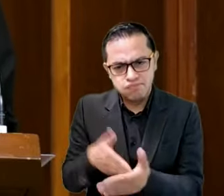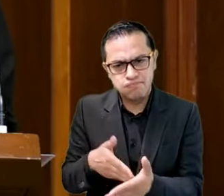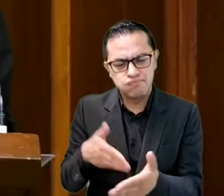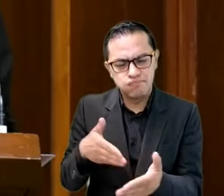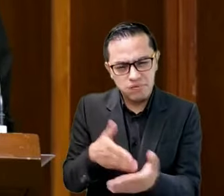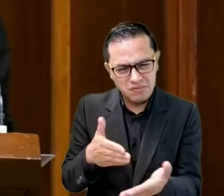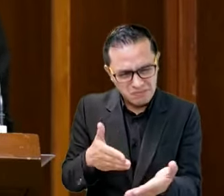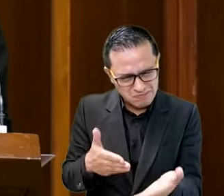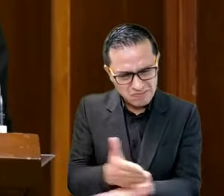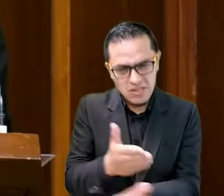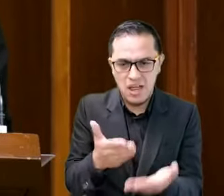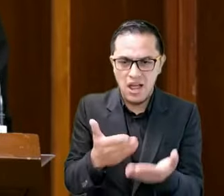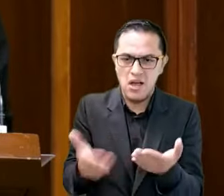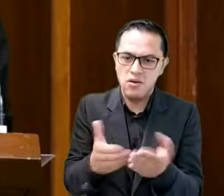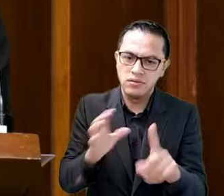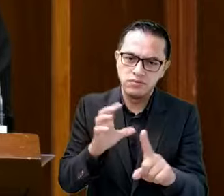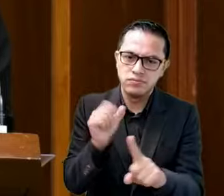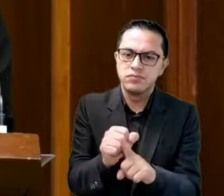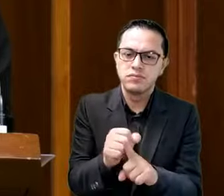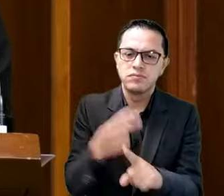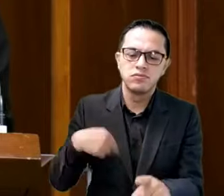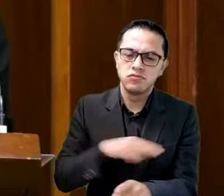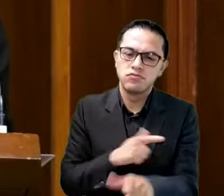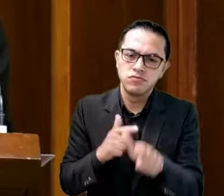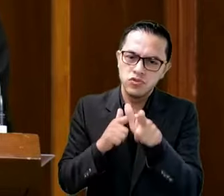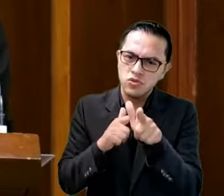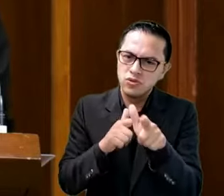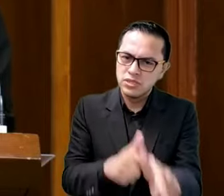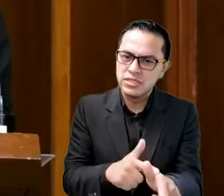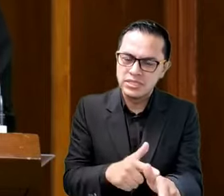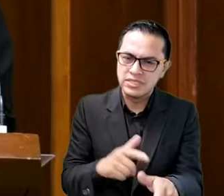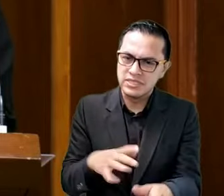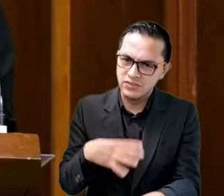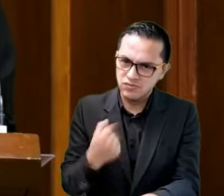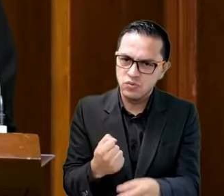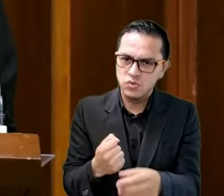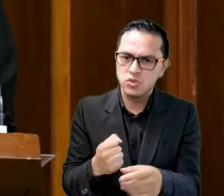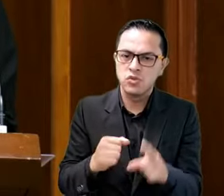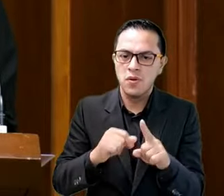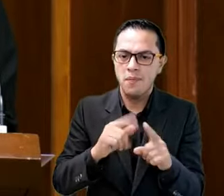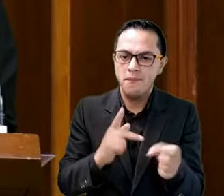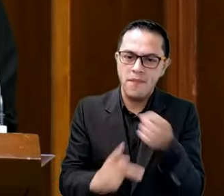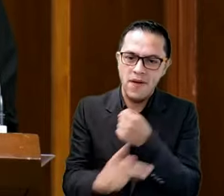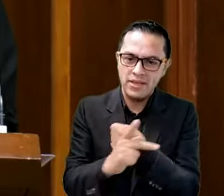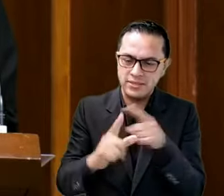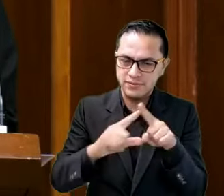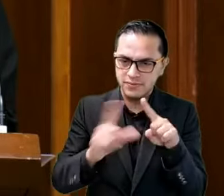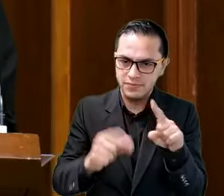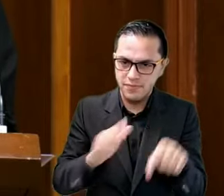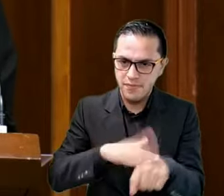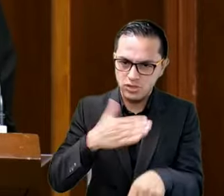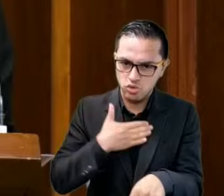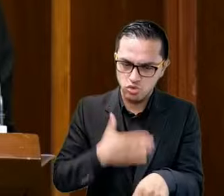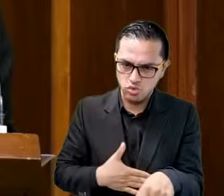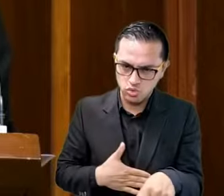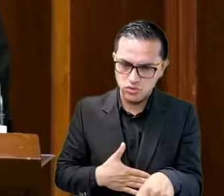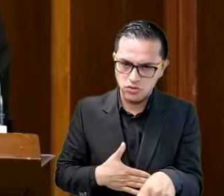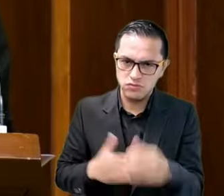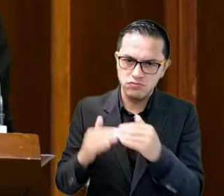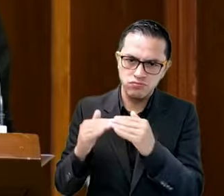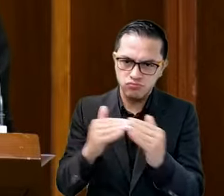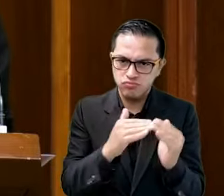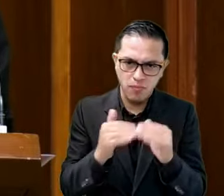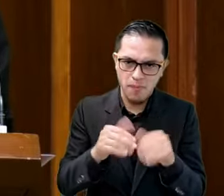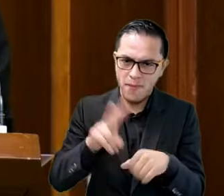sigamos luchando para consolidar un país más justo más equitativo y verdaderamente